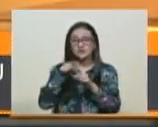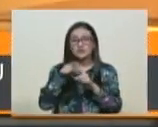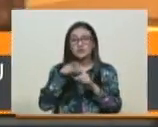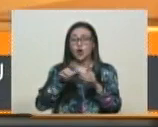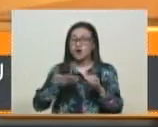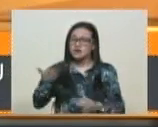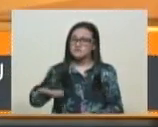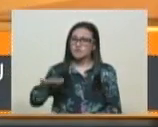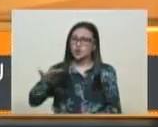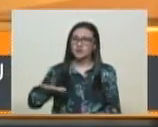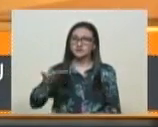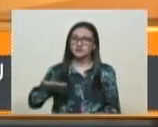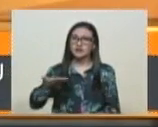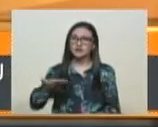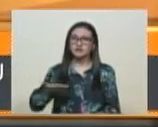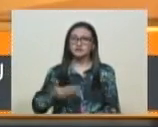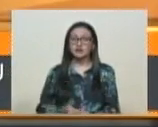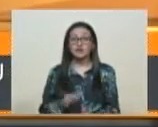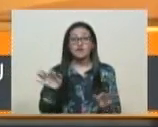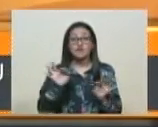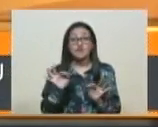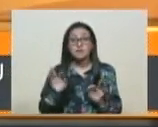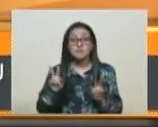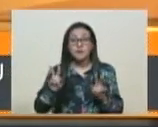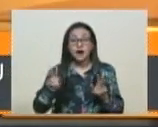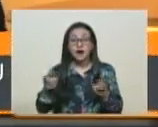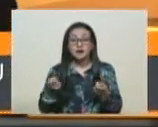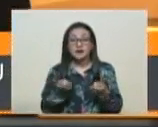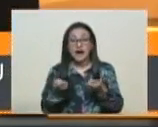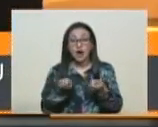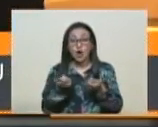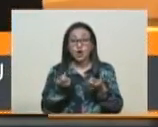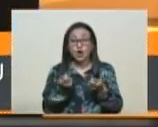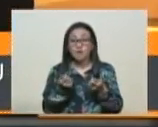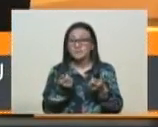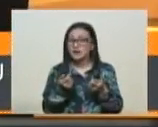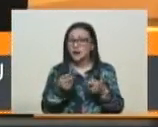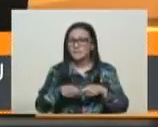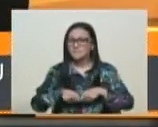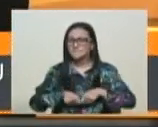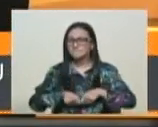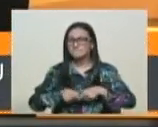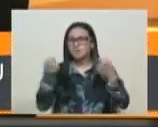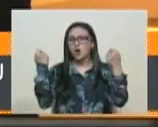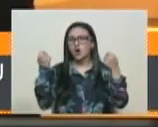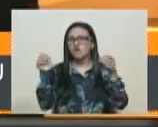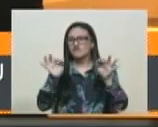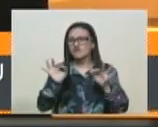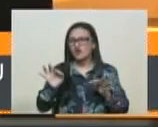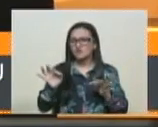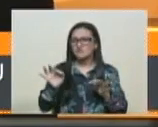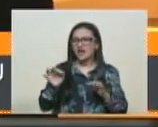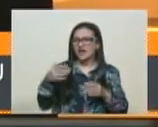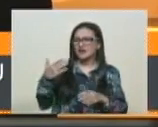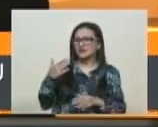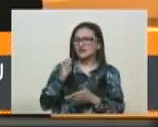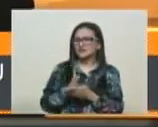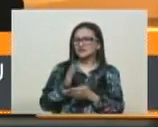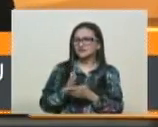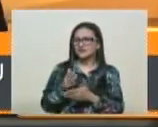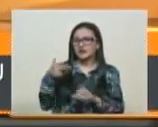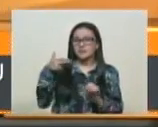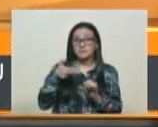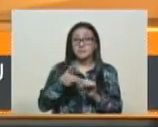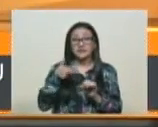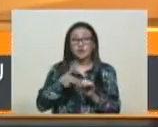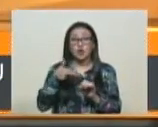La creación de un nuevo modelo económico que rompa con las ataduras del modelo de dependencia de la renta